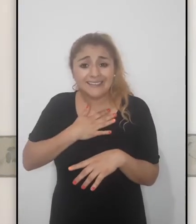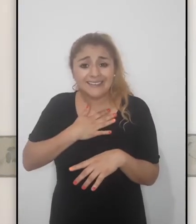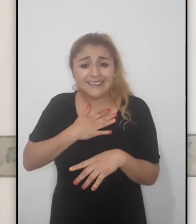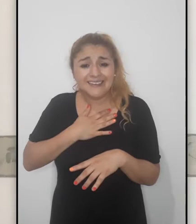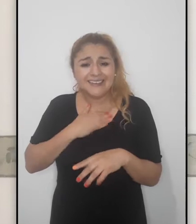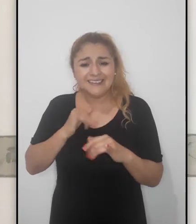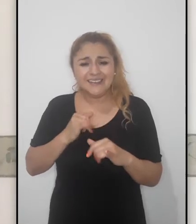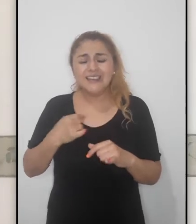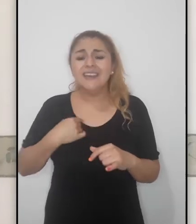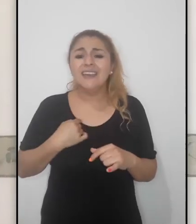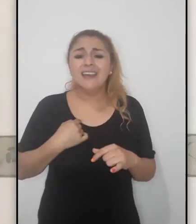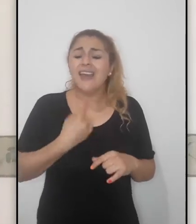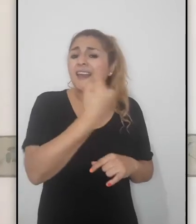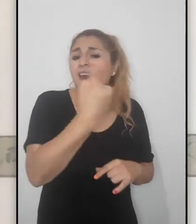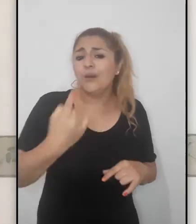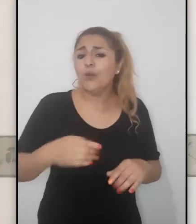el pecado